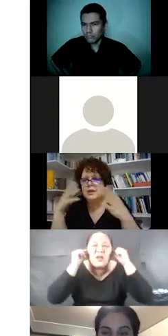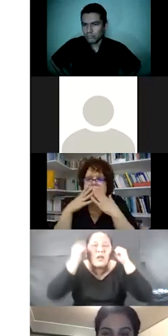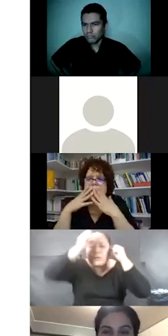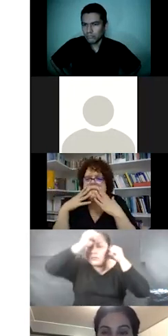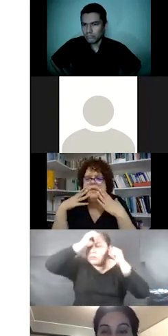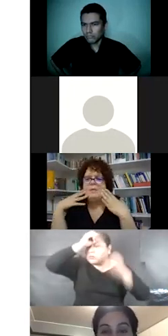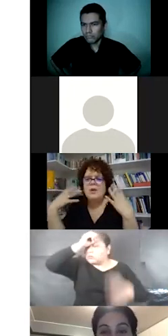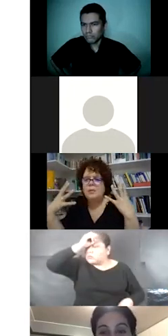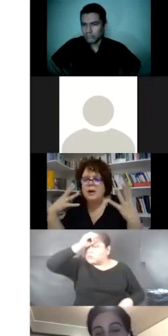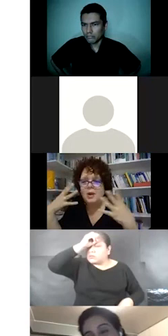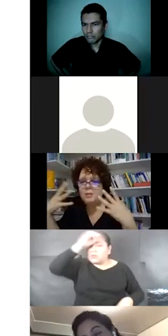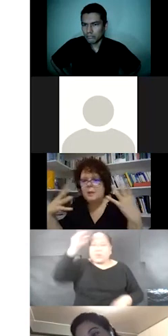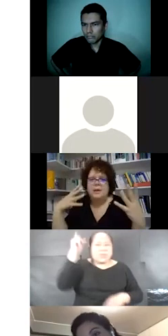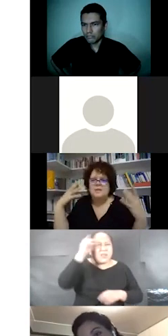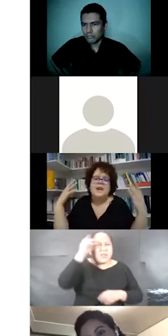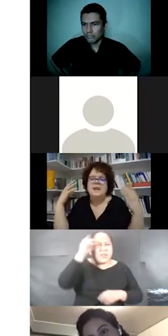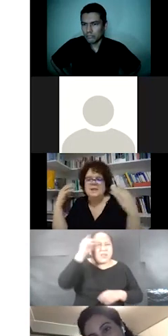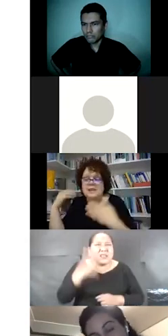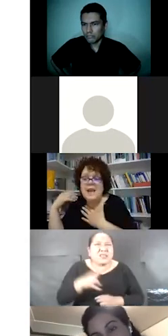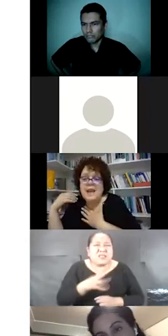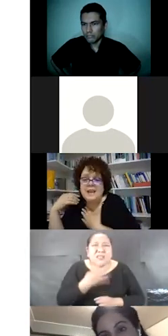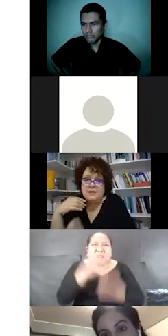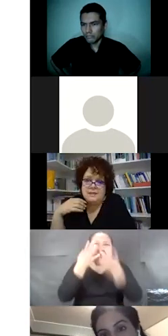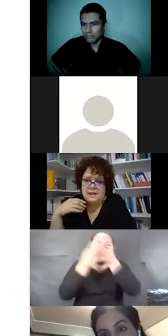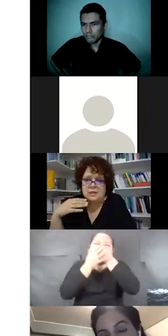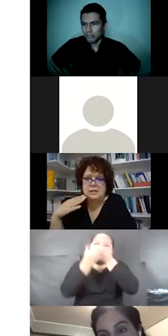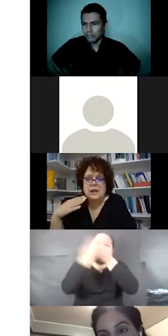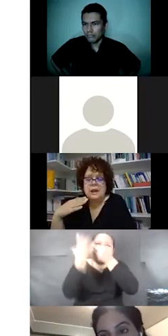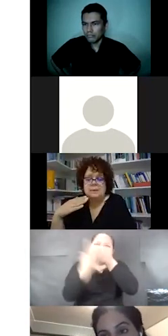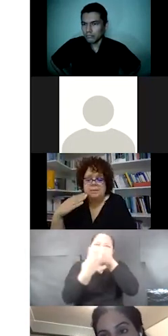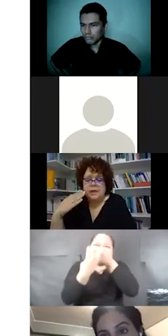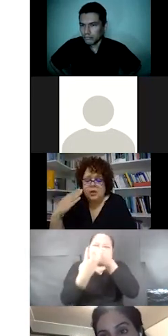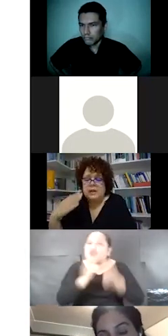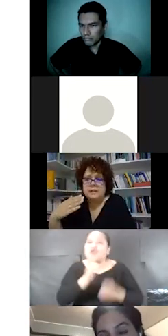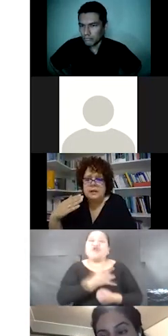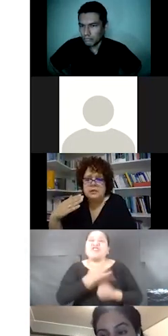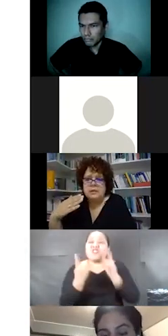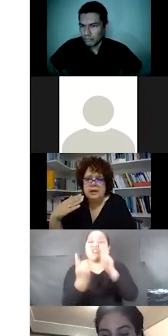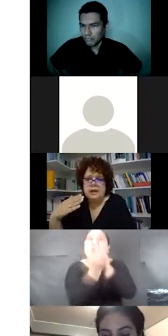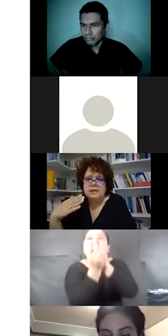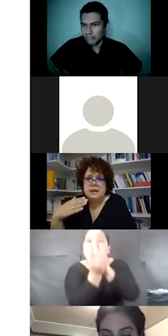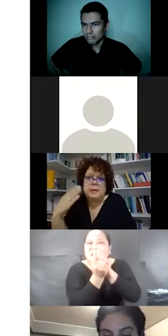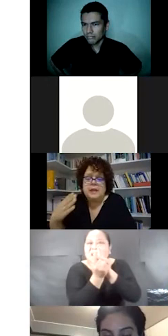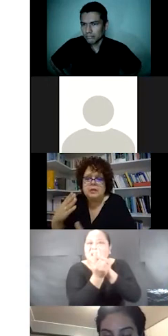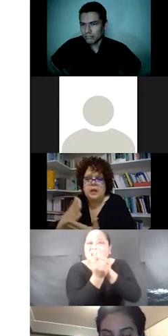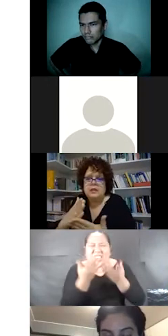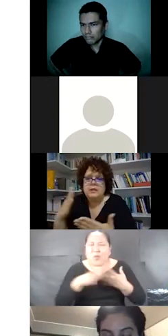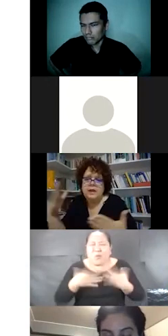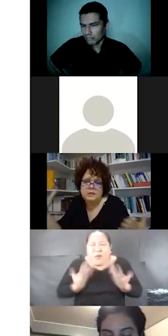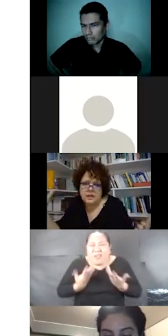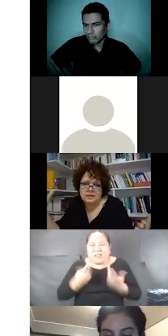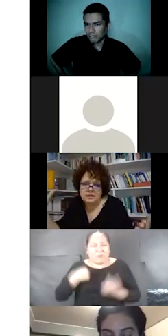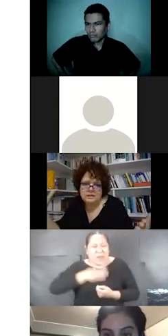no sé, yo a mí no veo como que algo me tapa, no sé, entonces es difícil. Entonces, lo que sí tenemos que ver es respetar todas